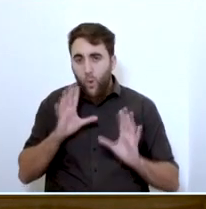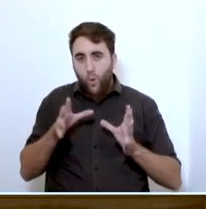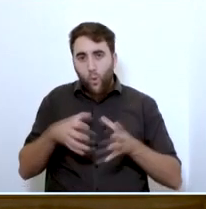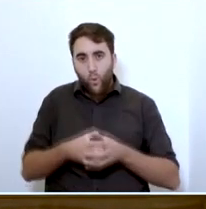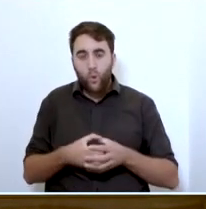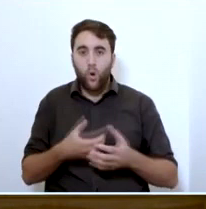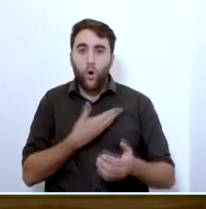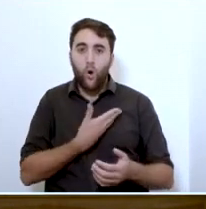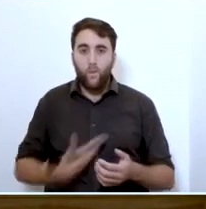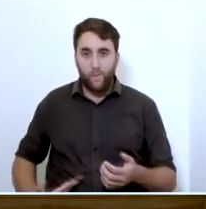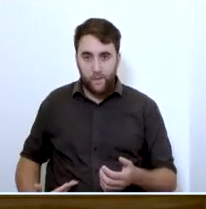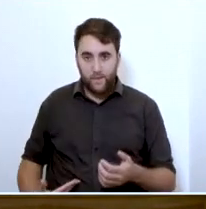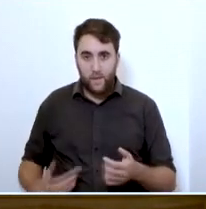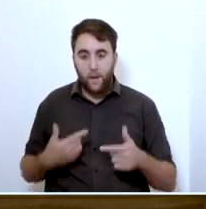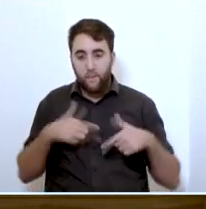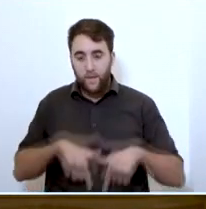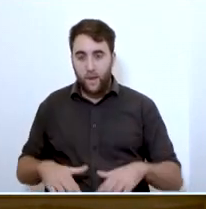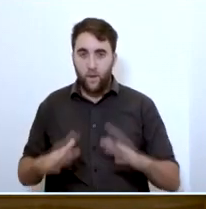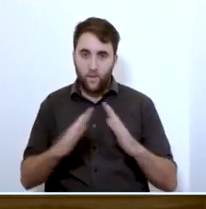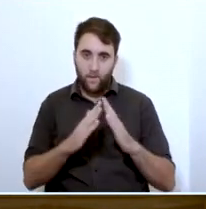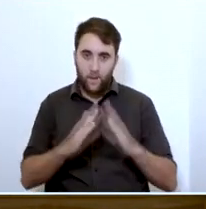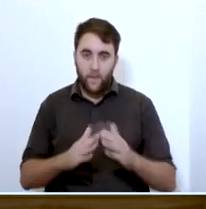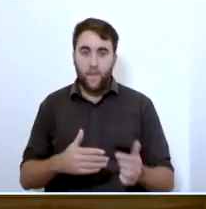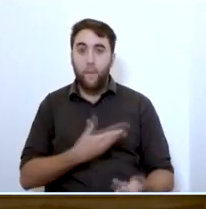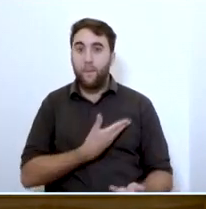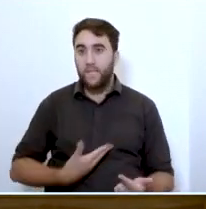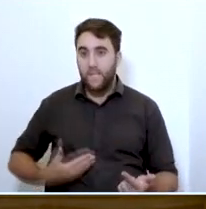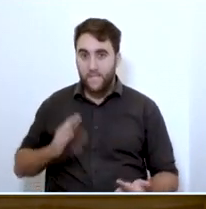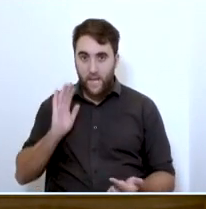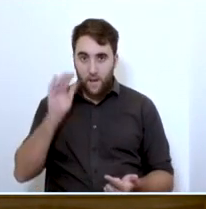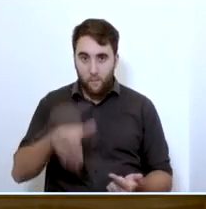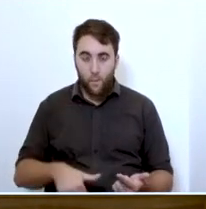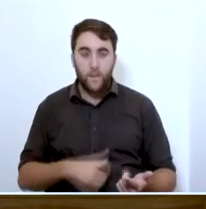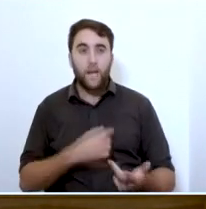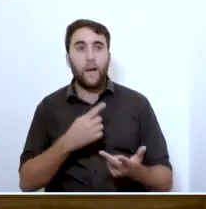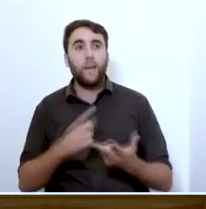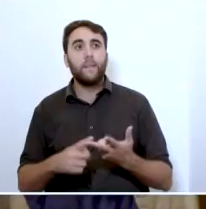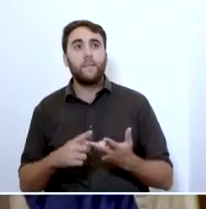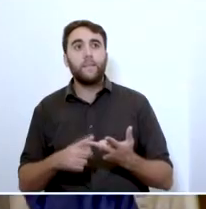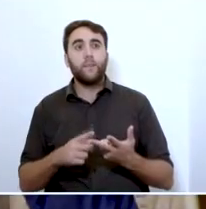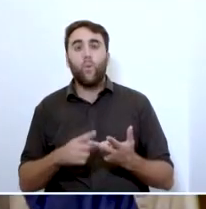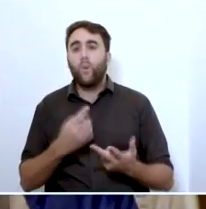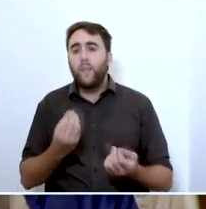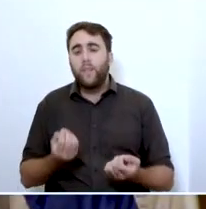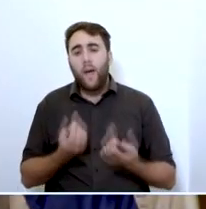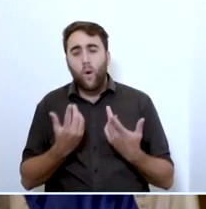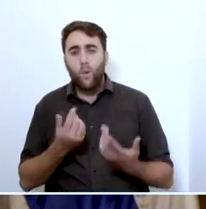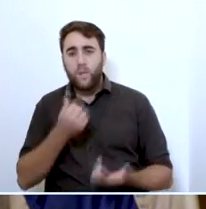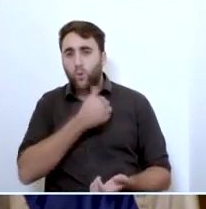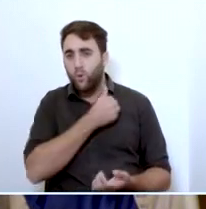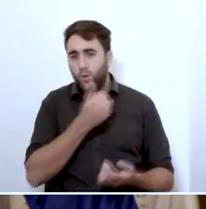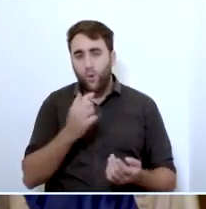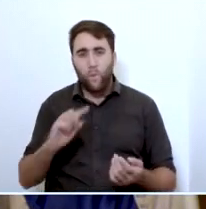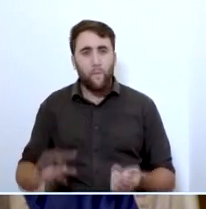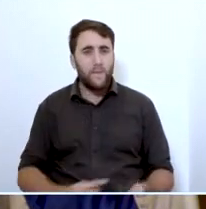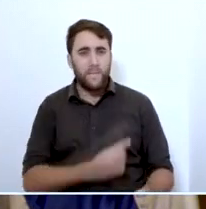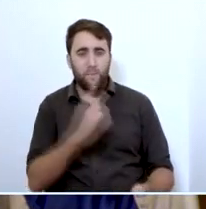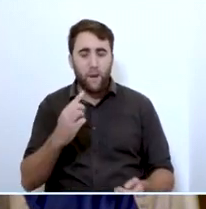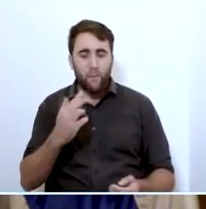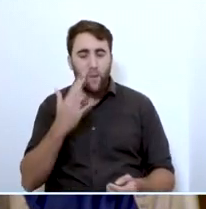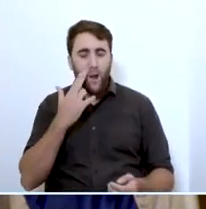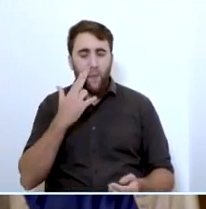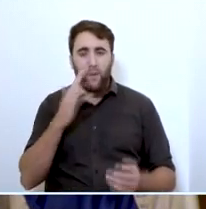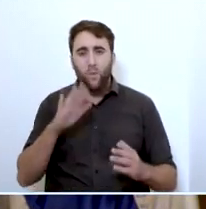nacional ministerio de vivienda presidencia de la república- una solución a uno de los principales problemas sociales